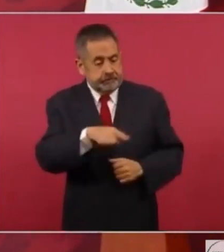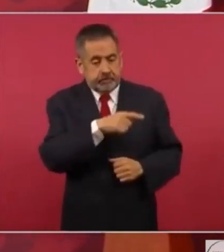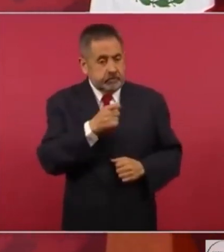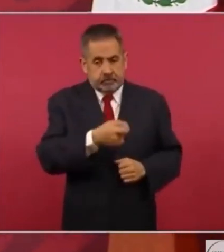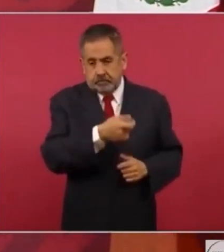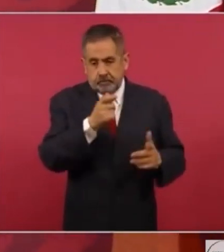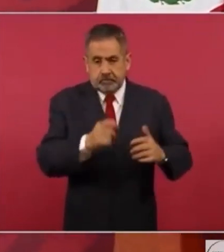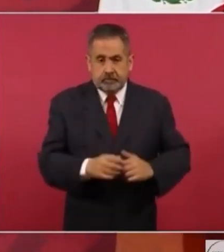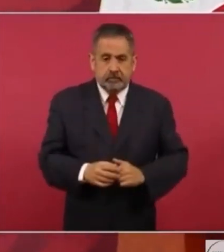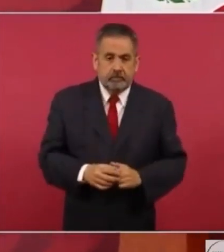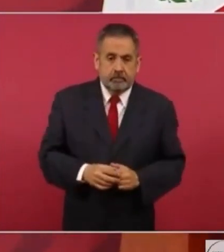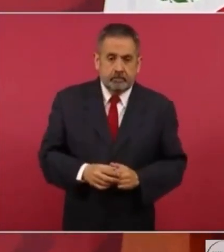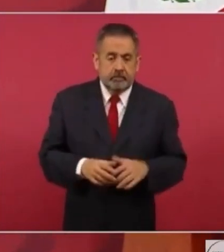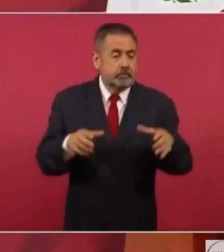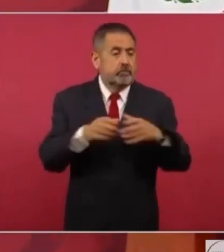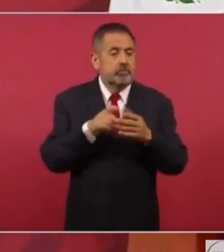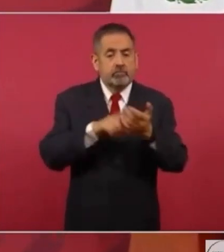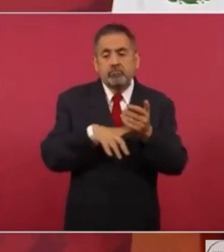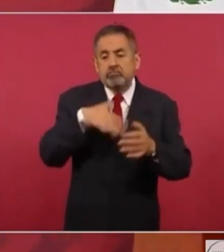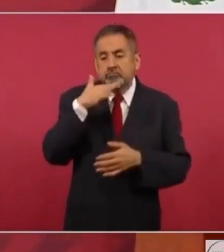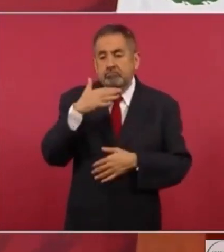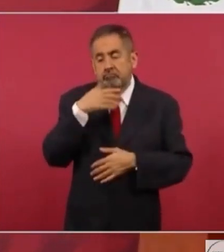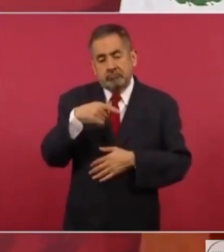del régimen de corrupción.